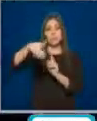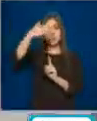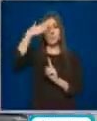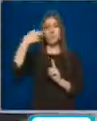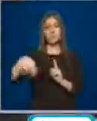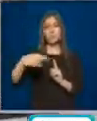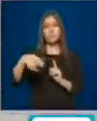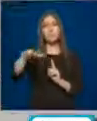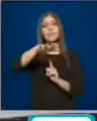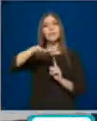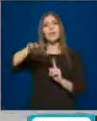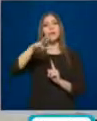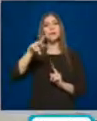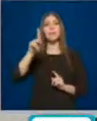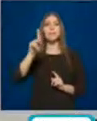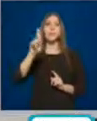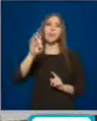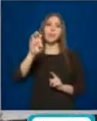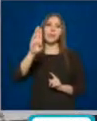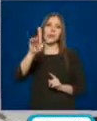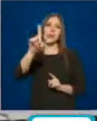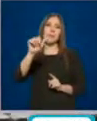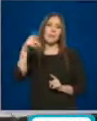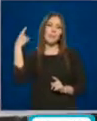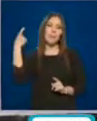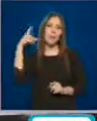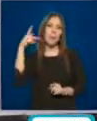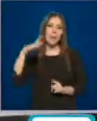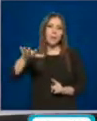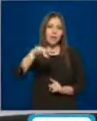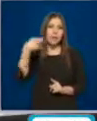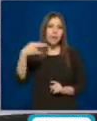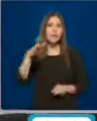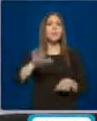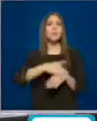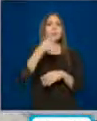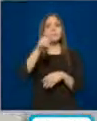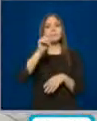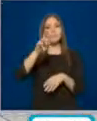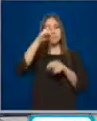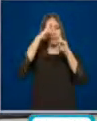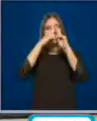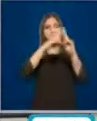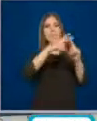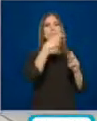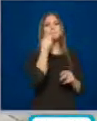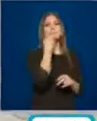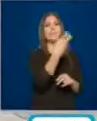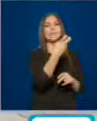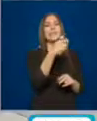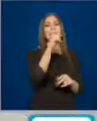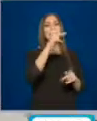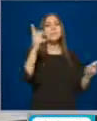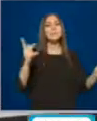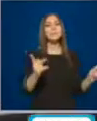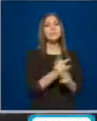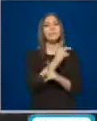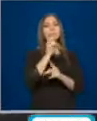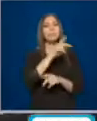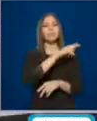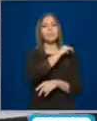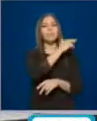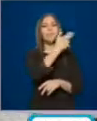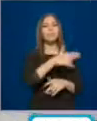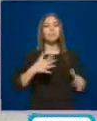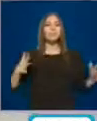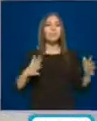llama? La colonia Puebla. ¿Por qué? Porque se rinde homenaje a esa gesta heroica de los